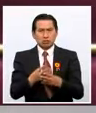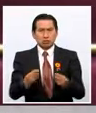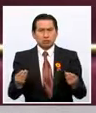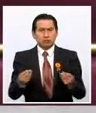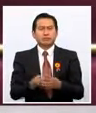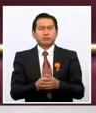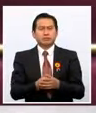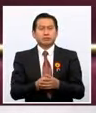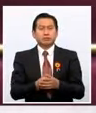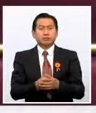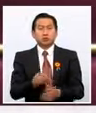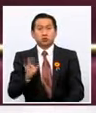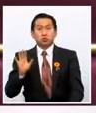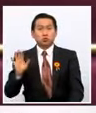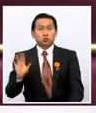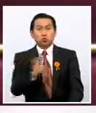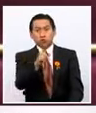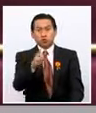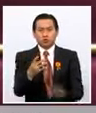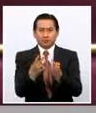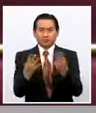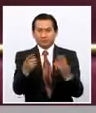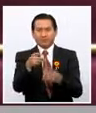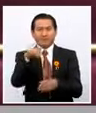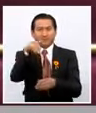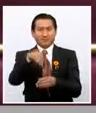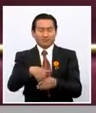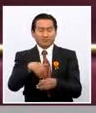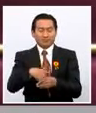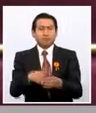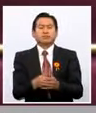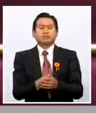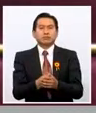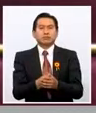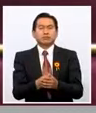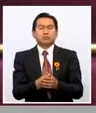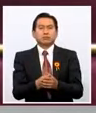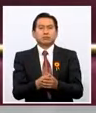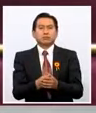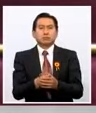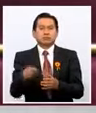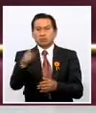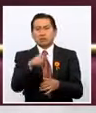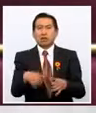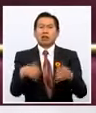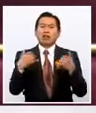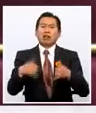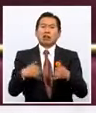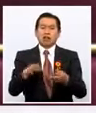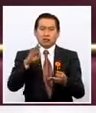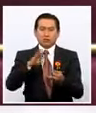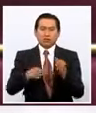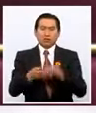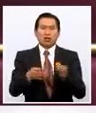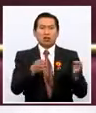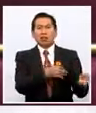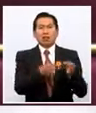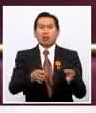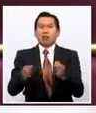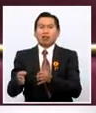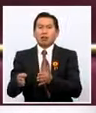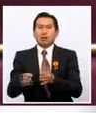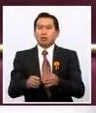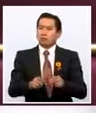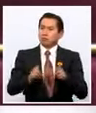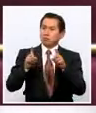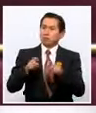ustedes señores del tribunal con el juego infantil de mover las fechas electorales sin consultar